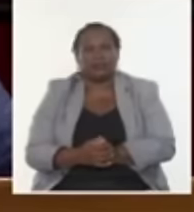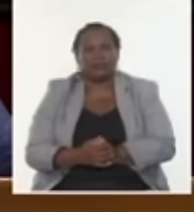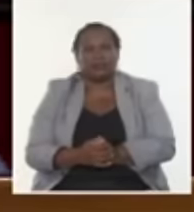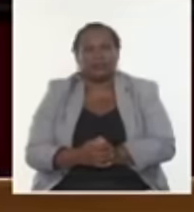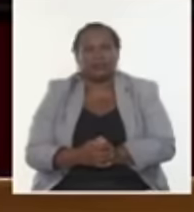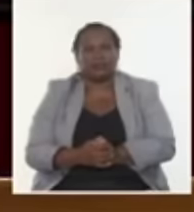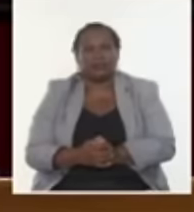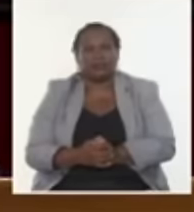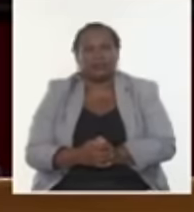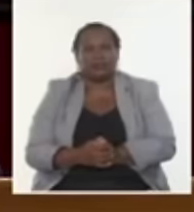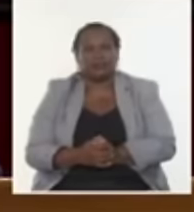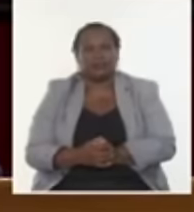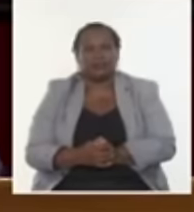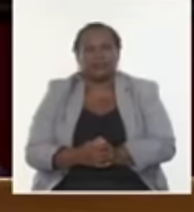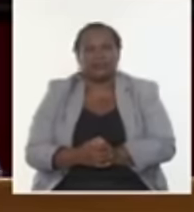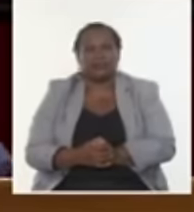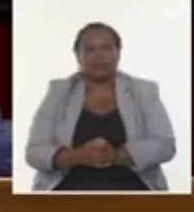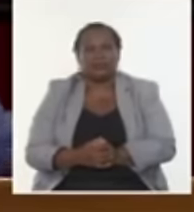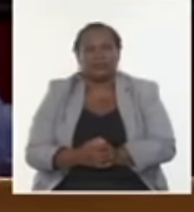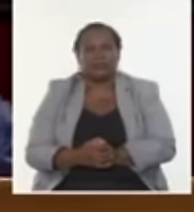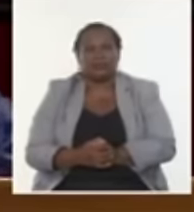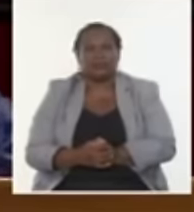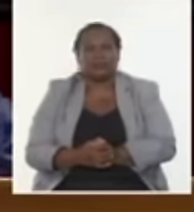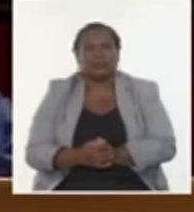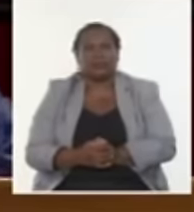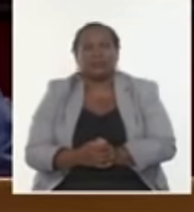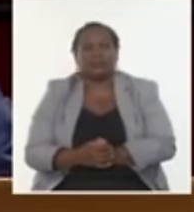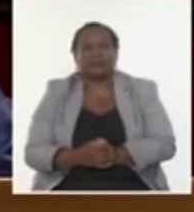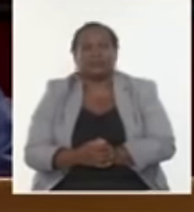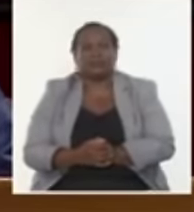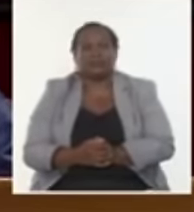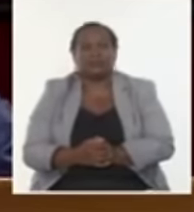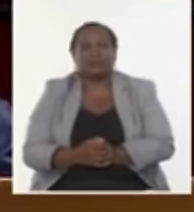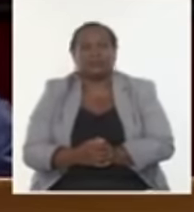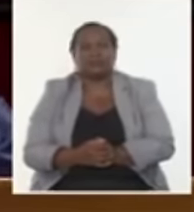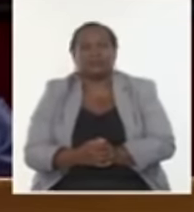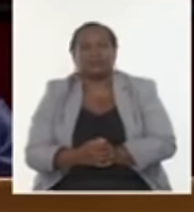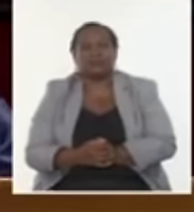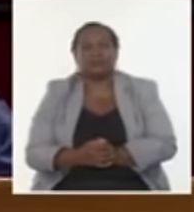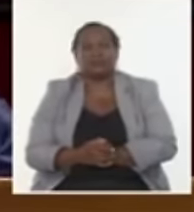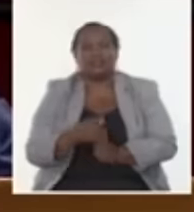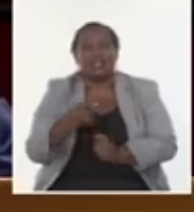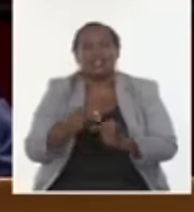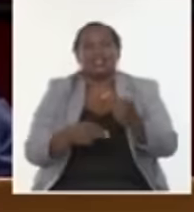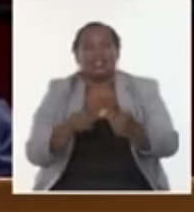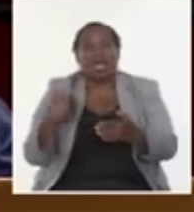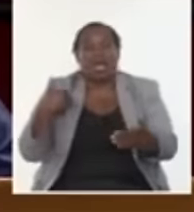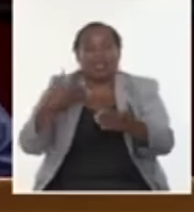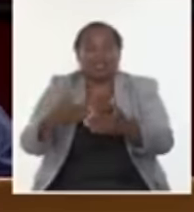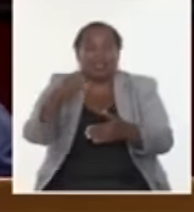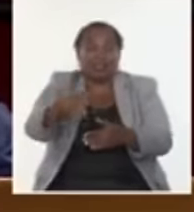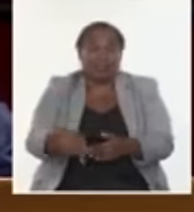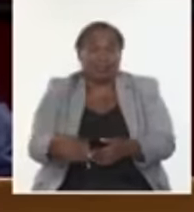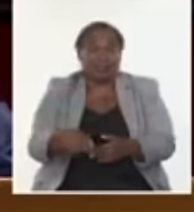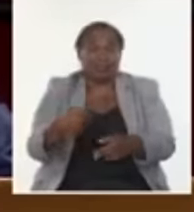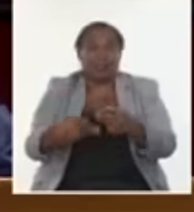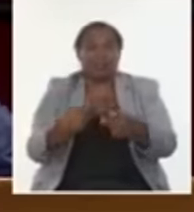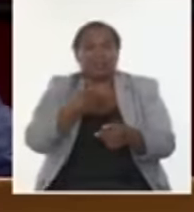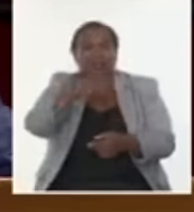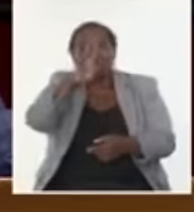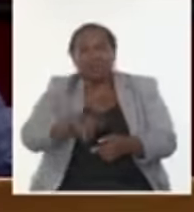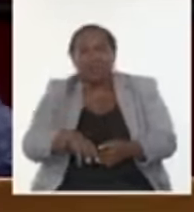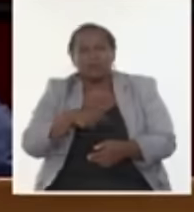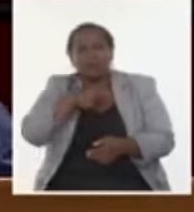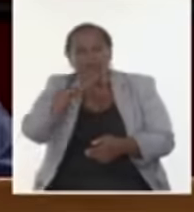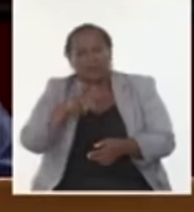Compañeras y compañeros, queridos diputadas y diputados, hemos realizado hasta aquí una evaluación de los